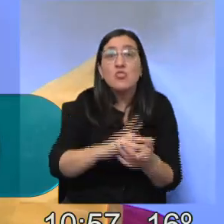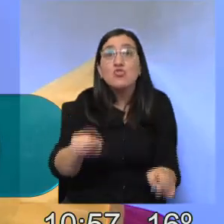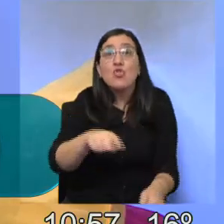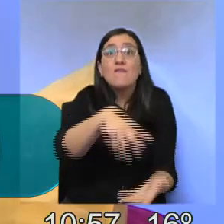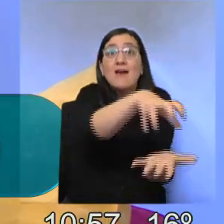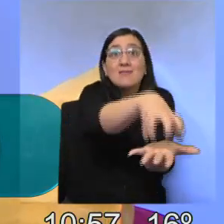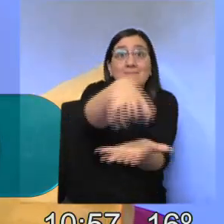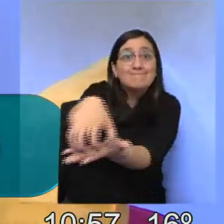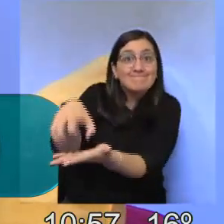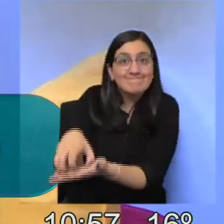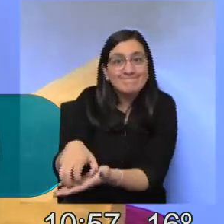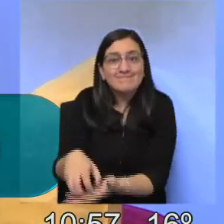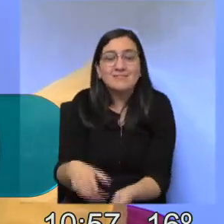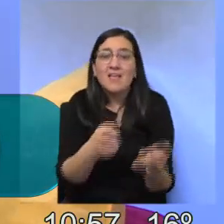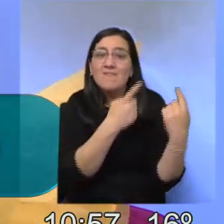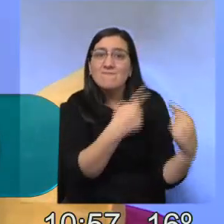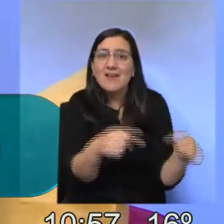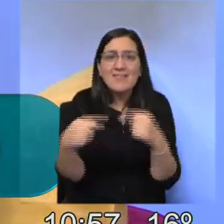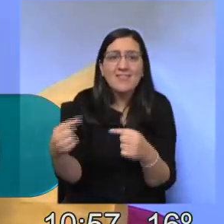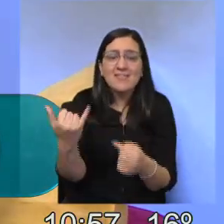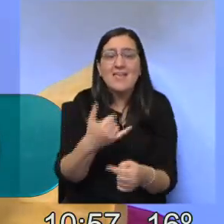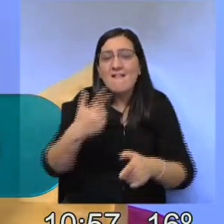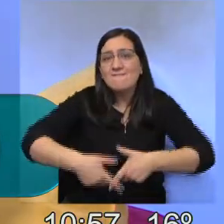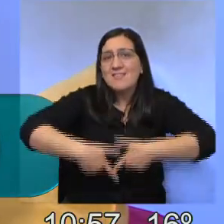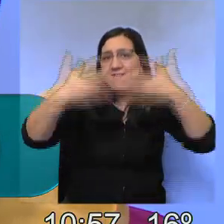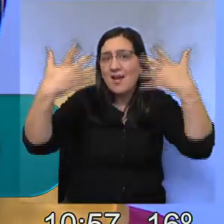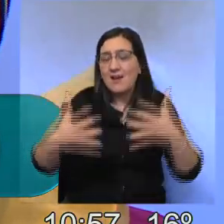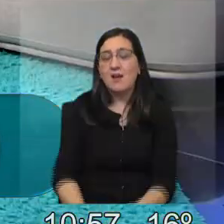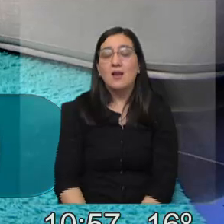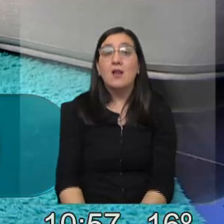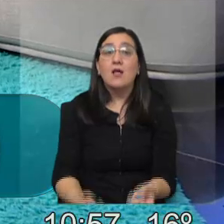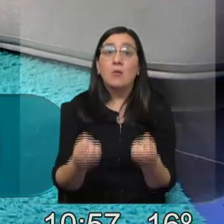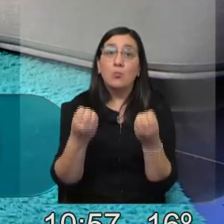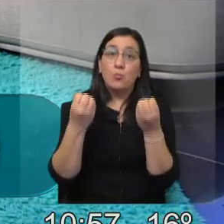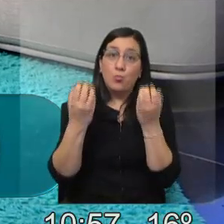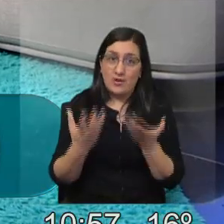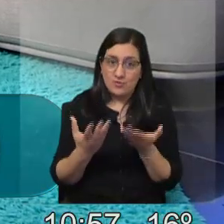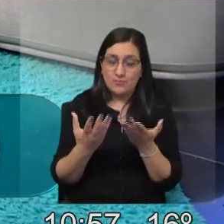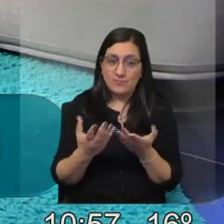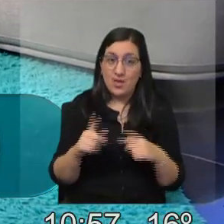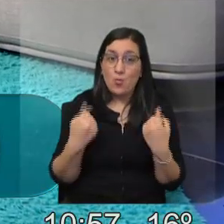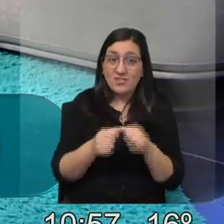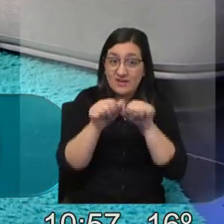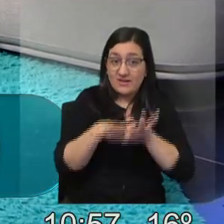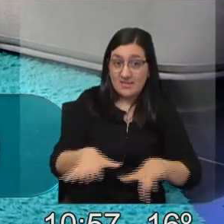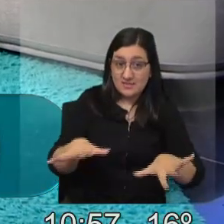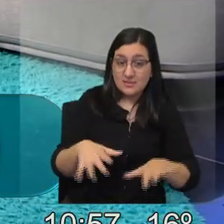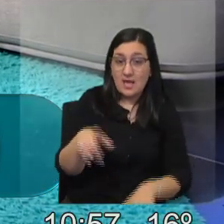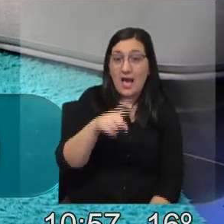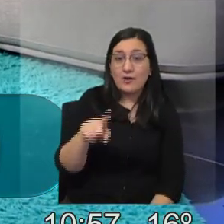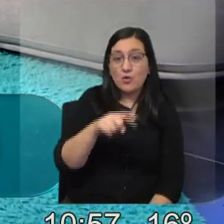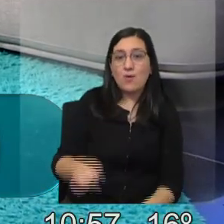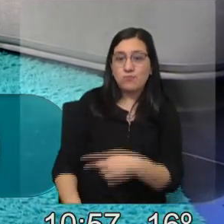en nuestra ciudad y de todas estas ramas que tiene este festival también? Bueno, en nuestras redes, arroba